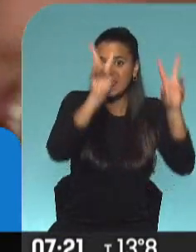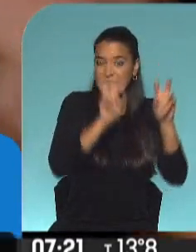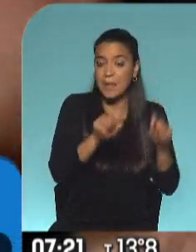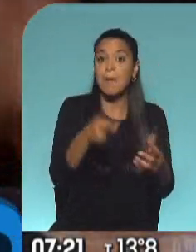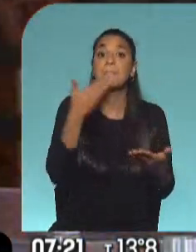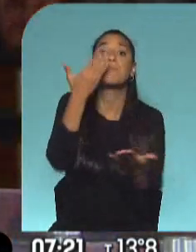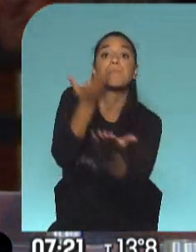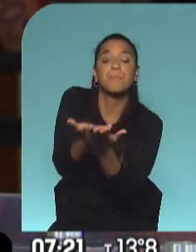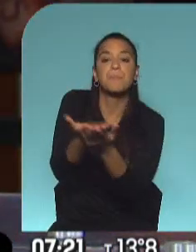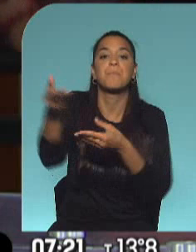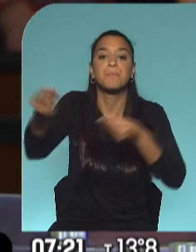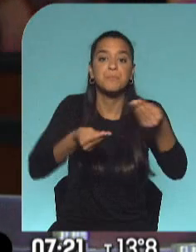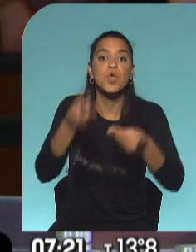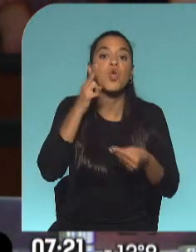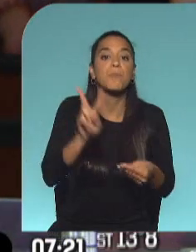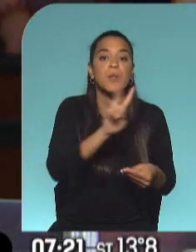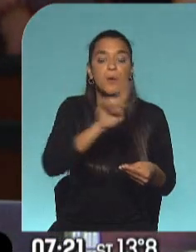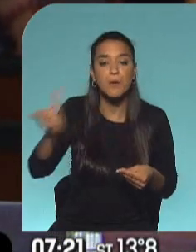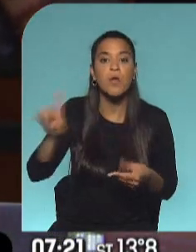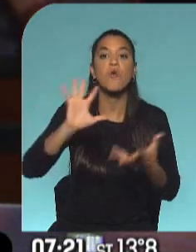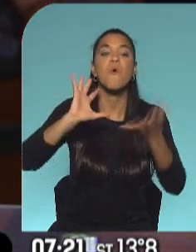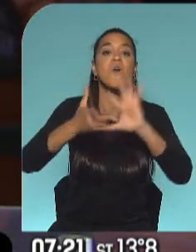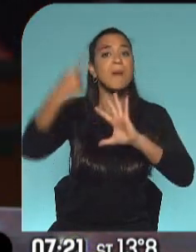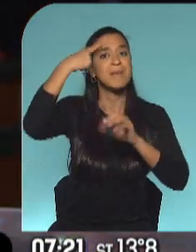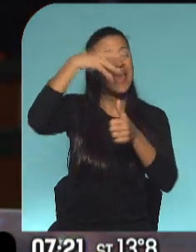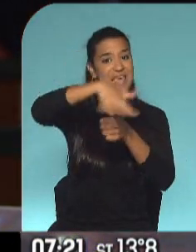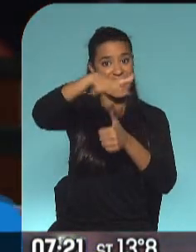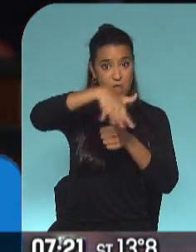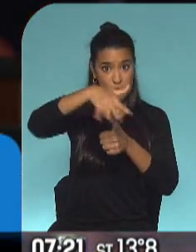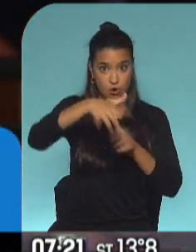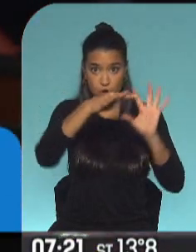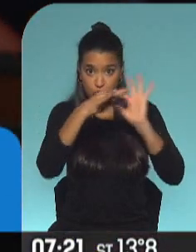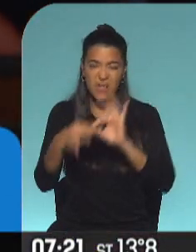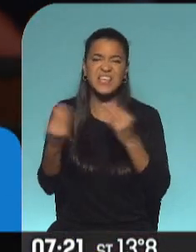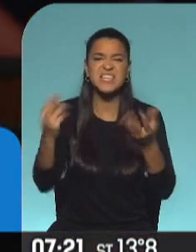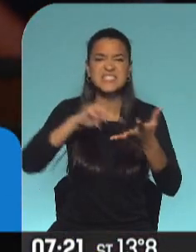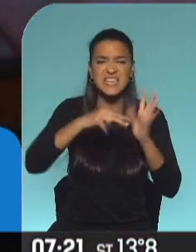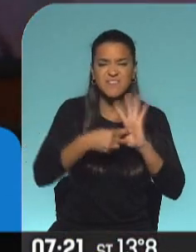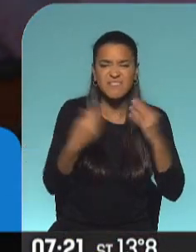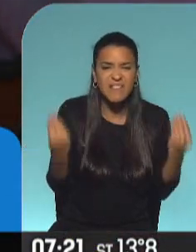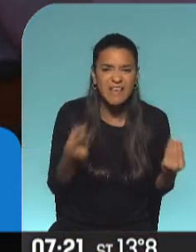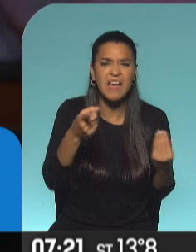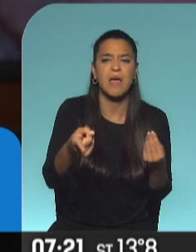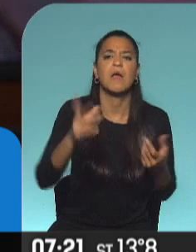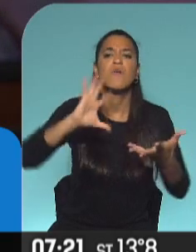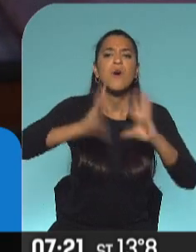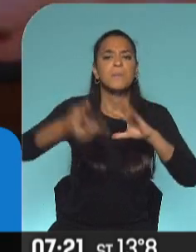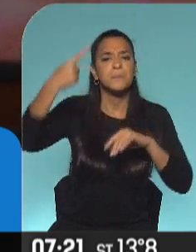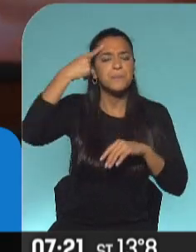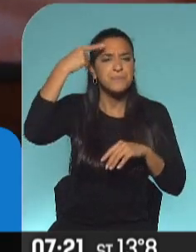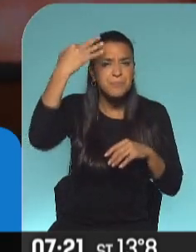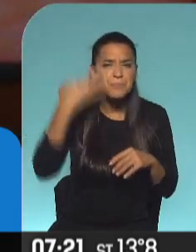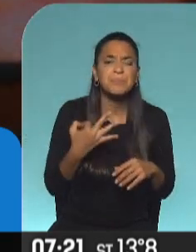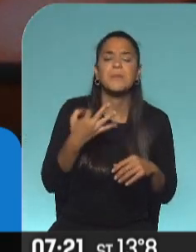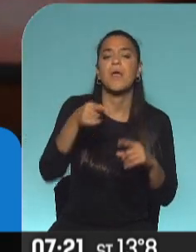el presupuesto para 2021 con perspectiva de género. Vamos a ver entonces qué significa esto de la perspectiva de género en lo